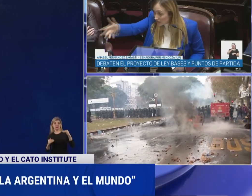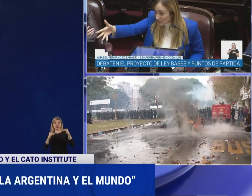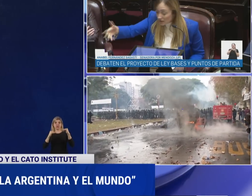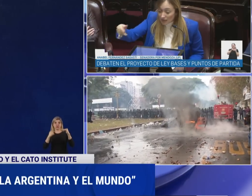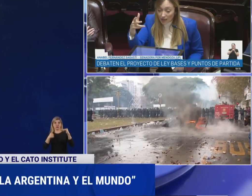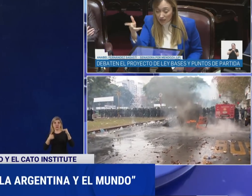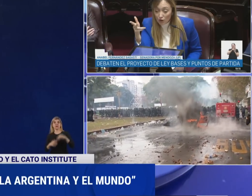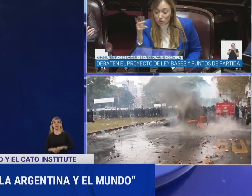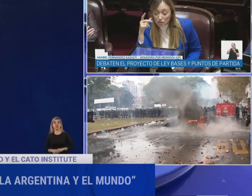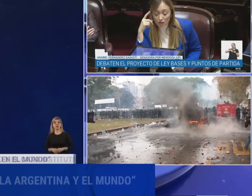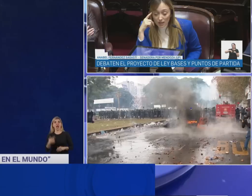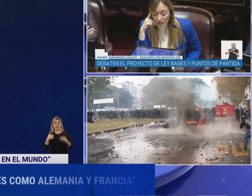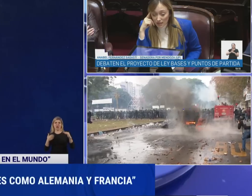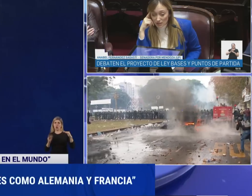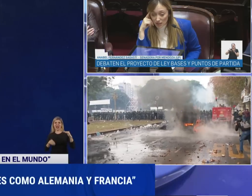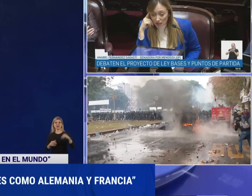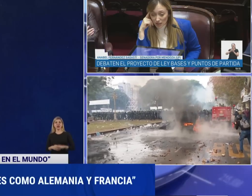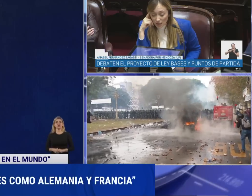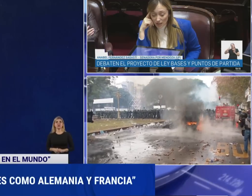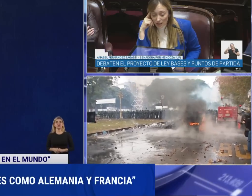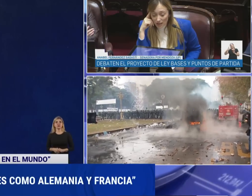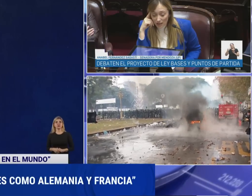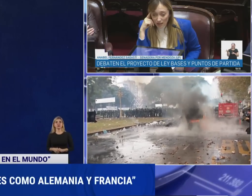Pero eso a mí no me alcanza.